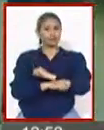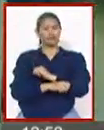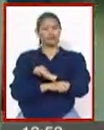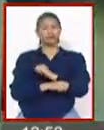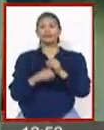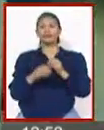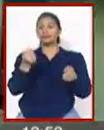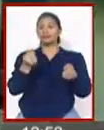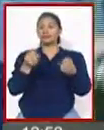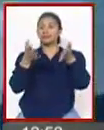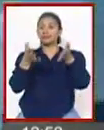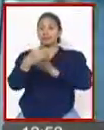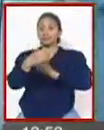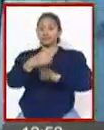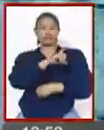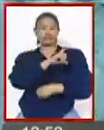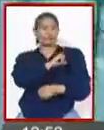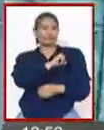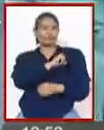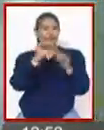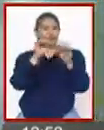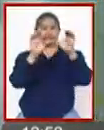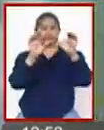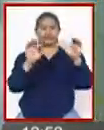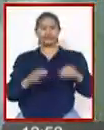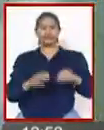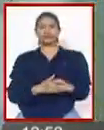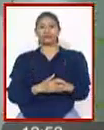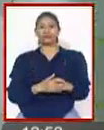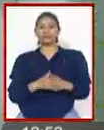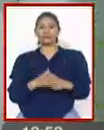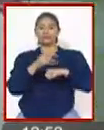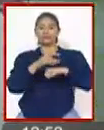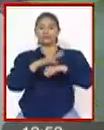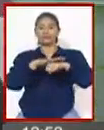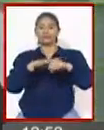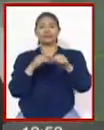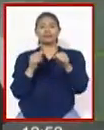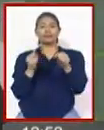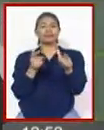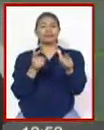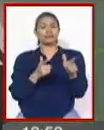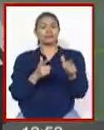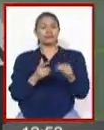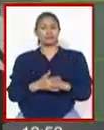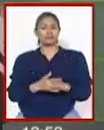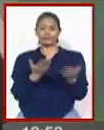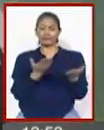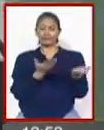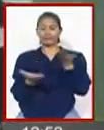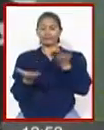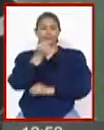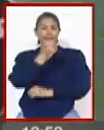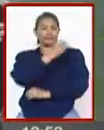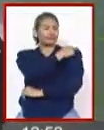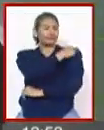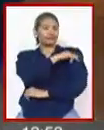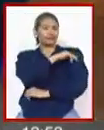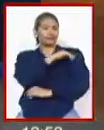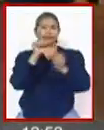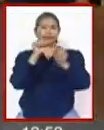en dependencia de la policía de Cotoca. Con un trauma de tórax producto de un arma de fuego, derivado del hospital de Cotoca,